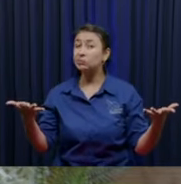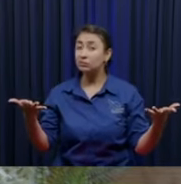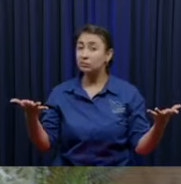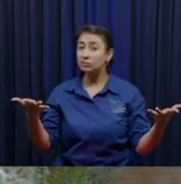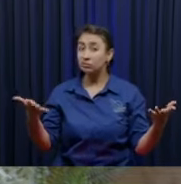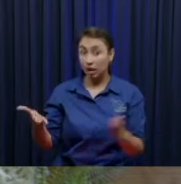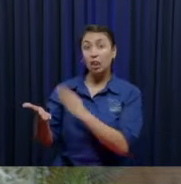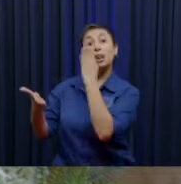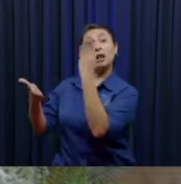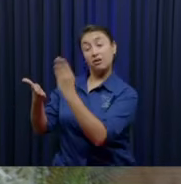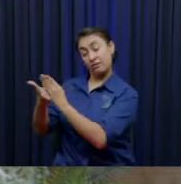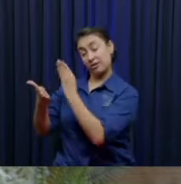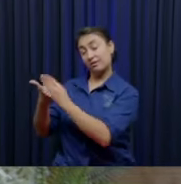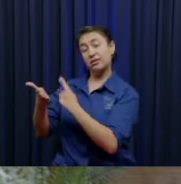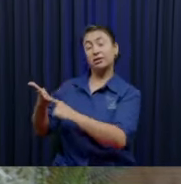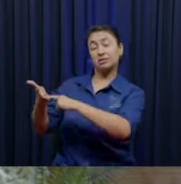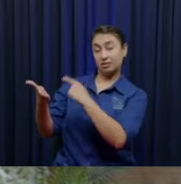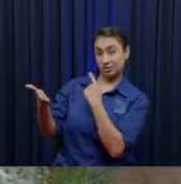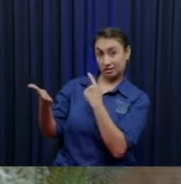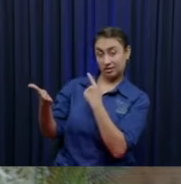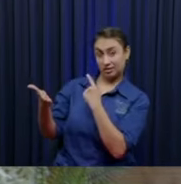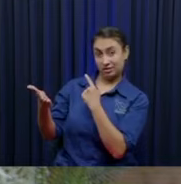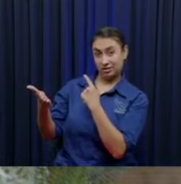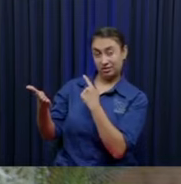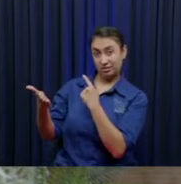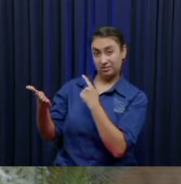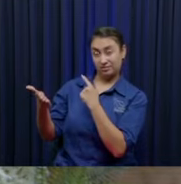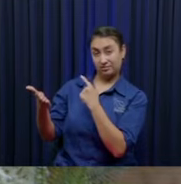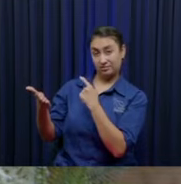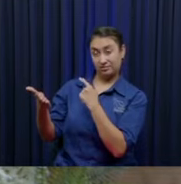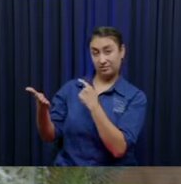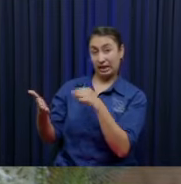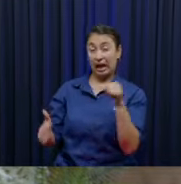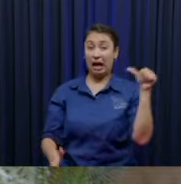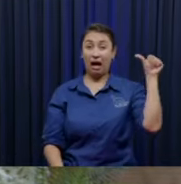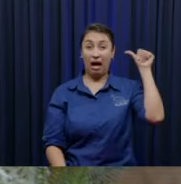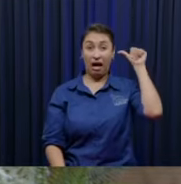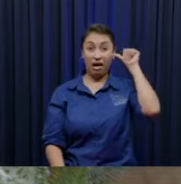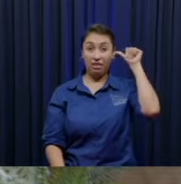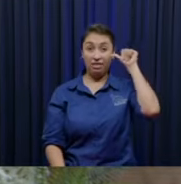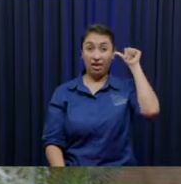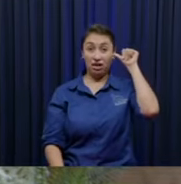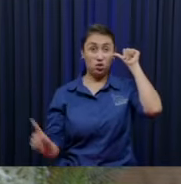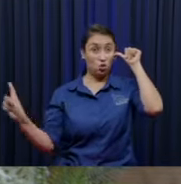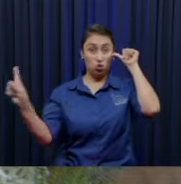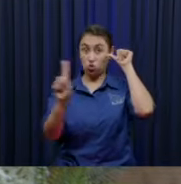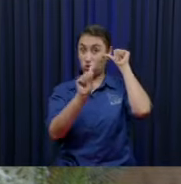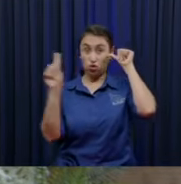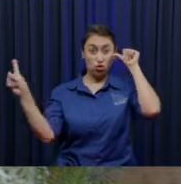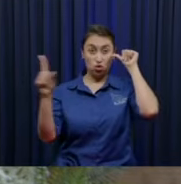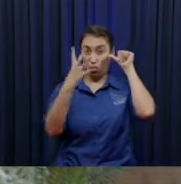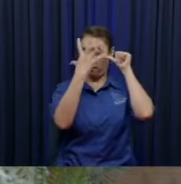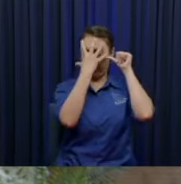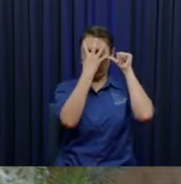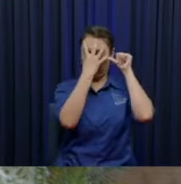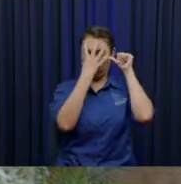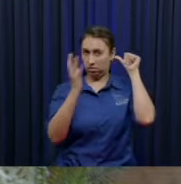La Biblia lo dice. Dice, y Adán no pecó. ¿Dónde está eso? ¿Timoteo